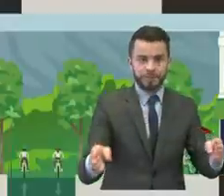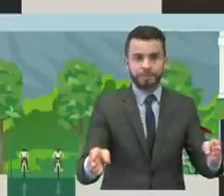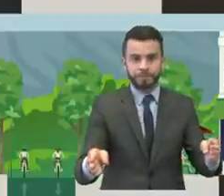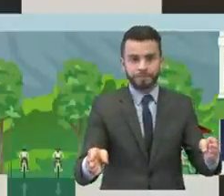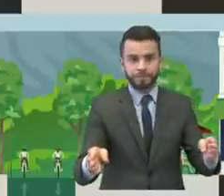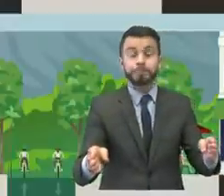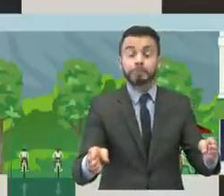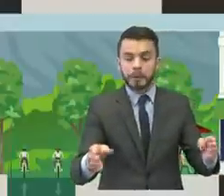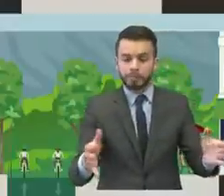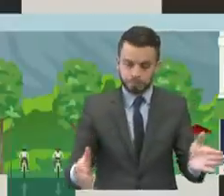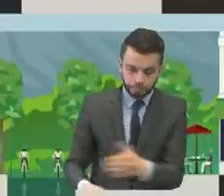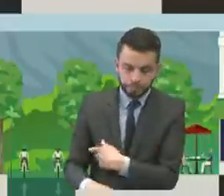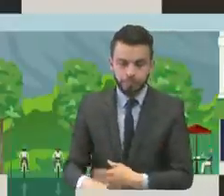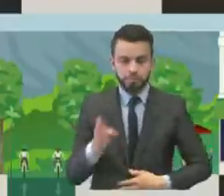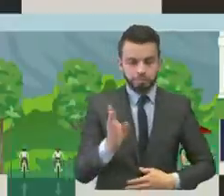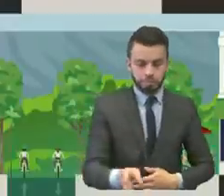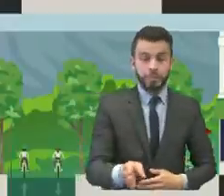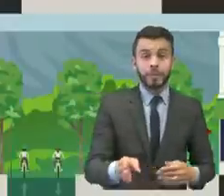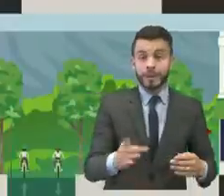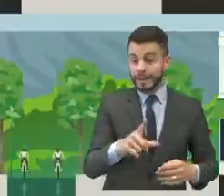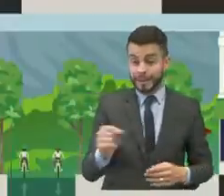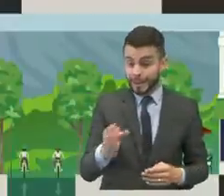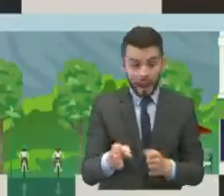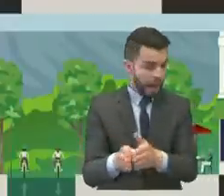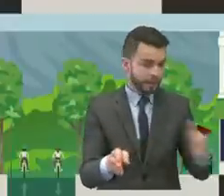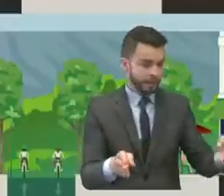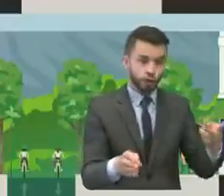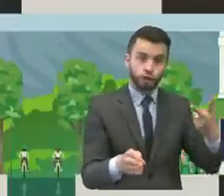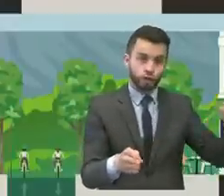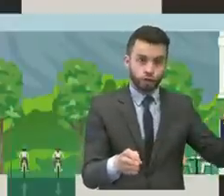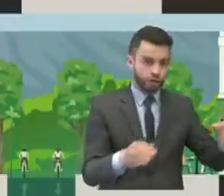Y así lo proponemos entre la 100 y la 200.